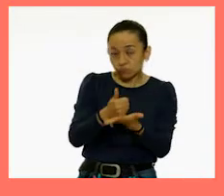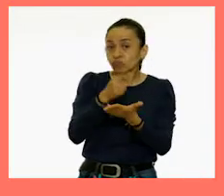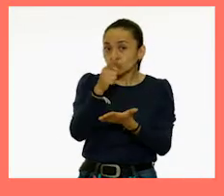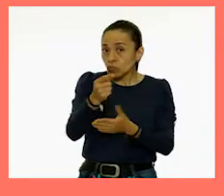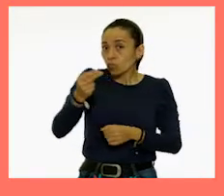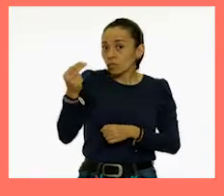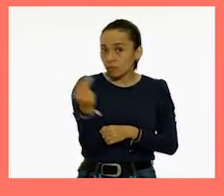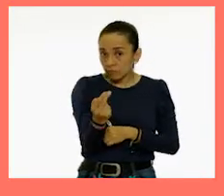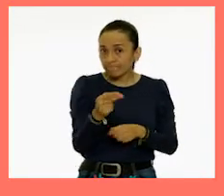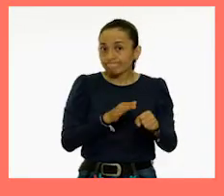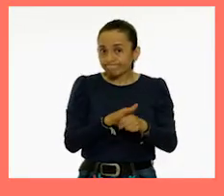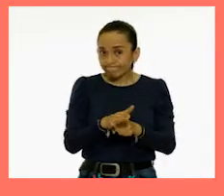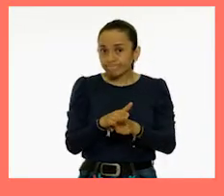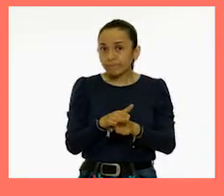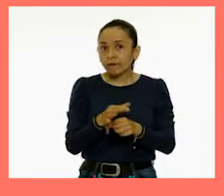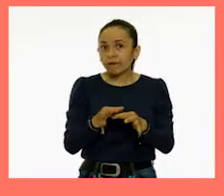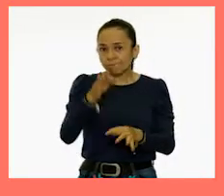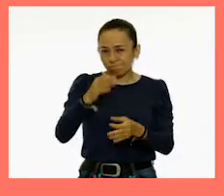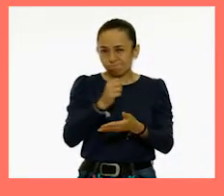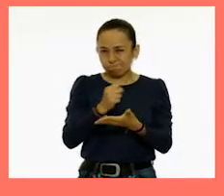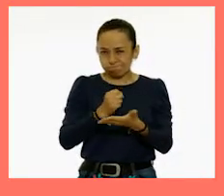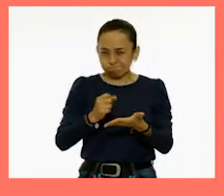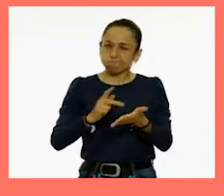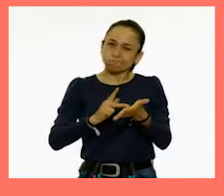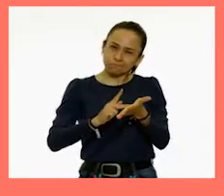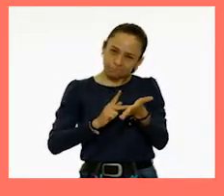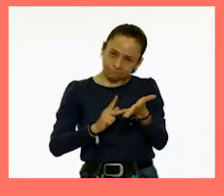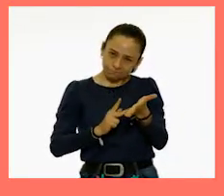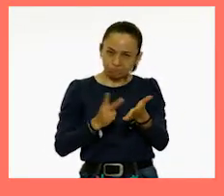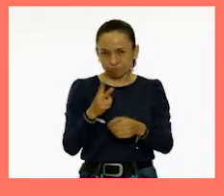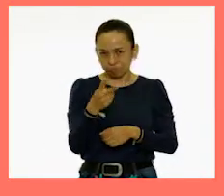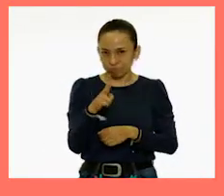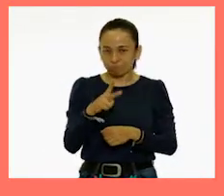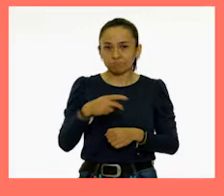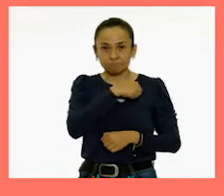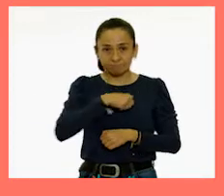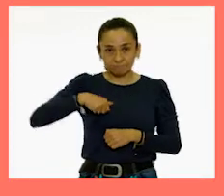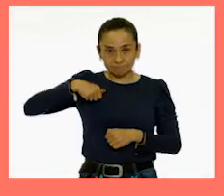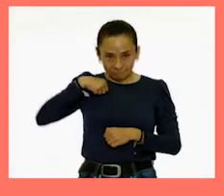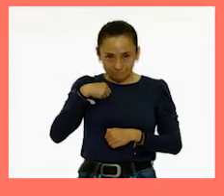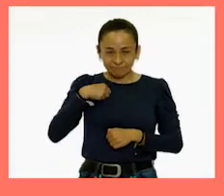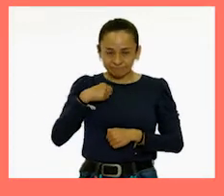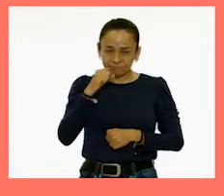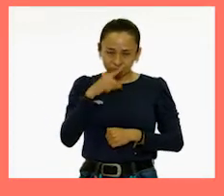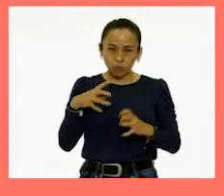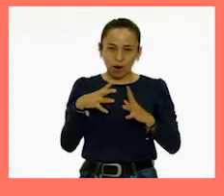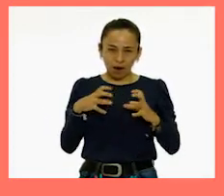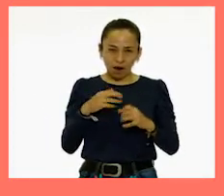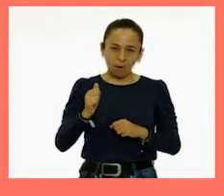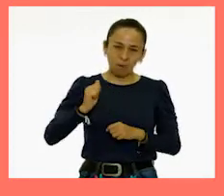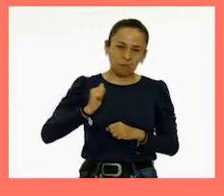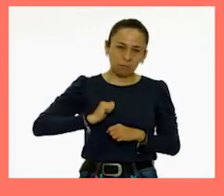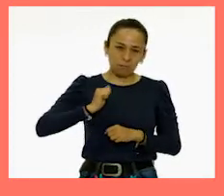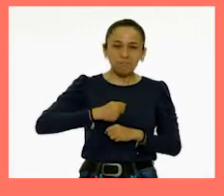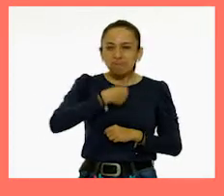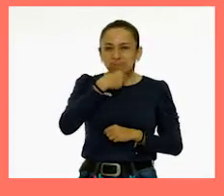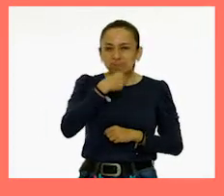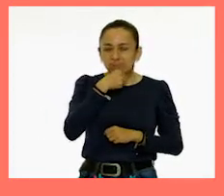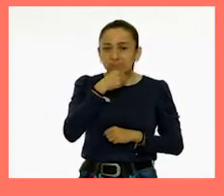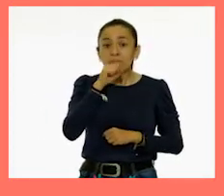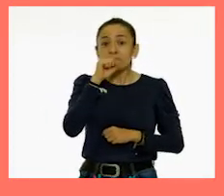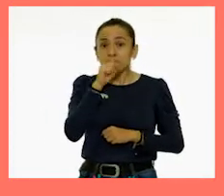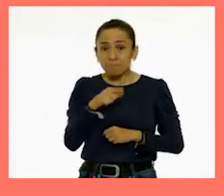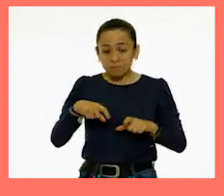Necesitarás un plumón o una pluma, una playera de algodón que ya no uses, una regla